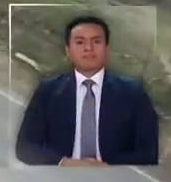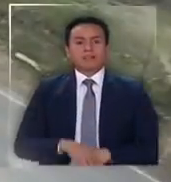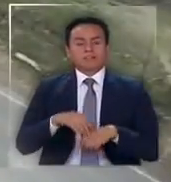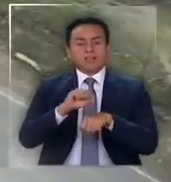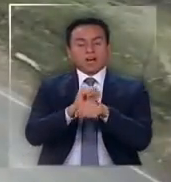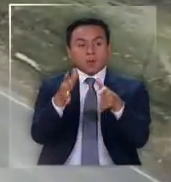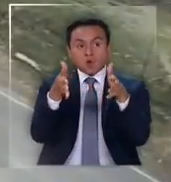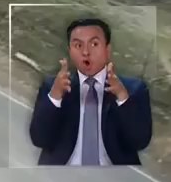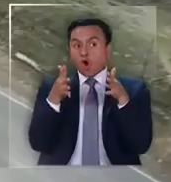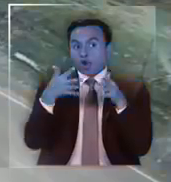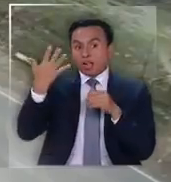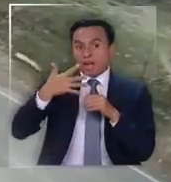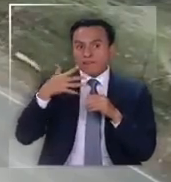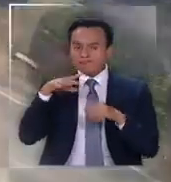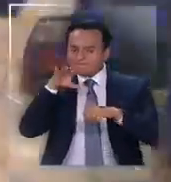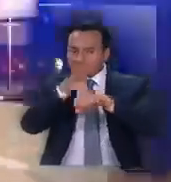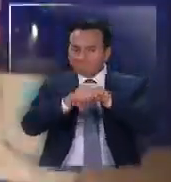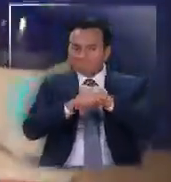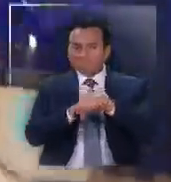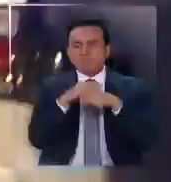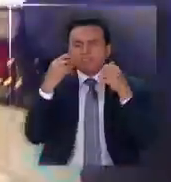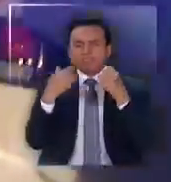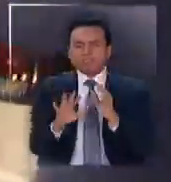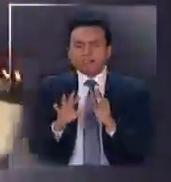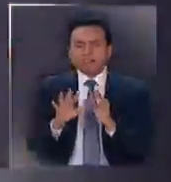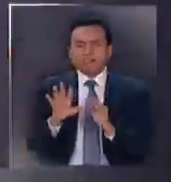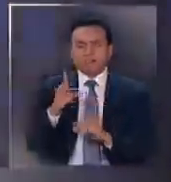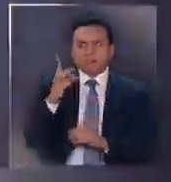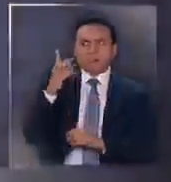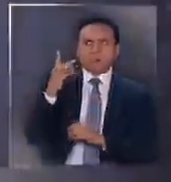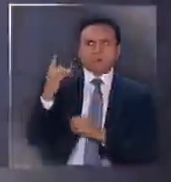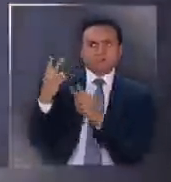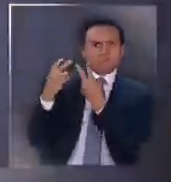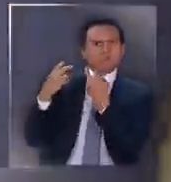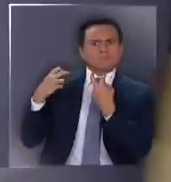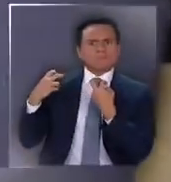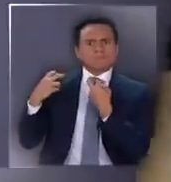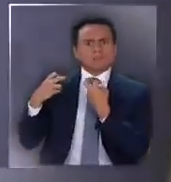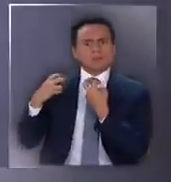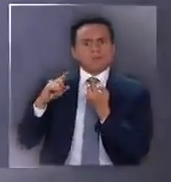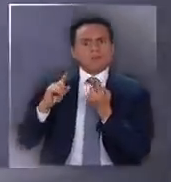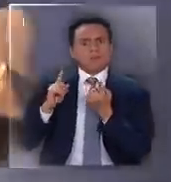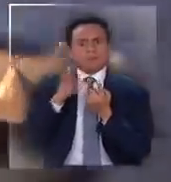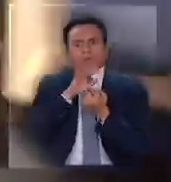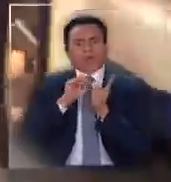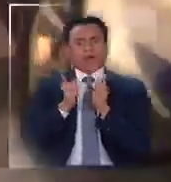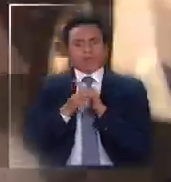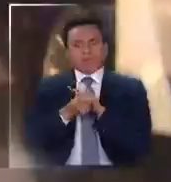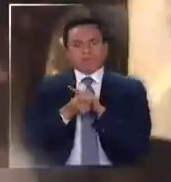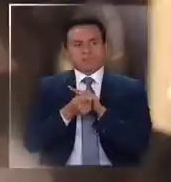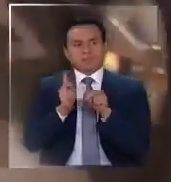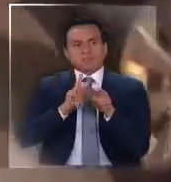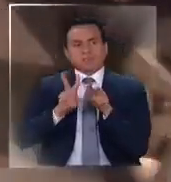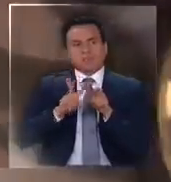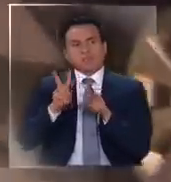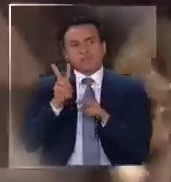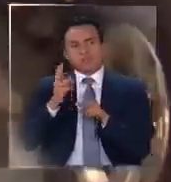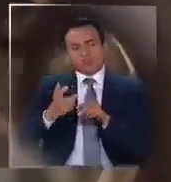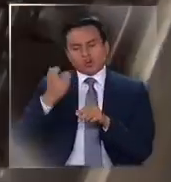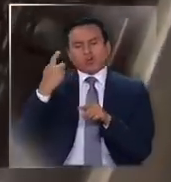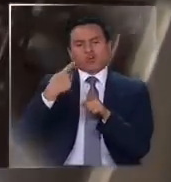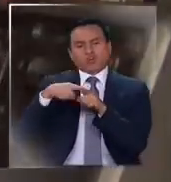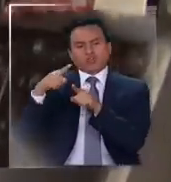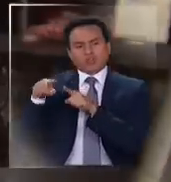Este camión fue clave para atraparlos. Una vez que ellos se dieron cuenta que eran investigados, cambiaron el color e hicieron otros